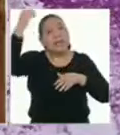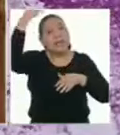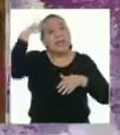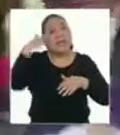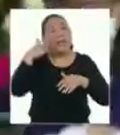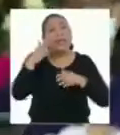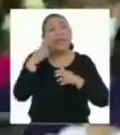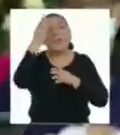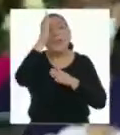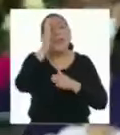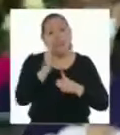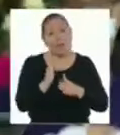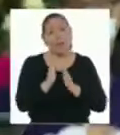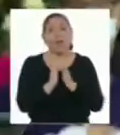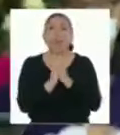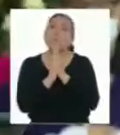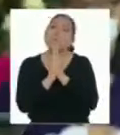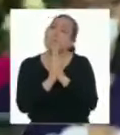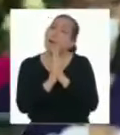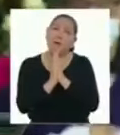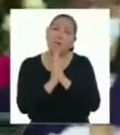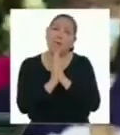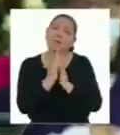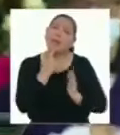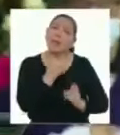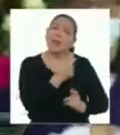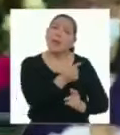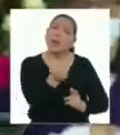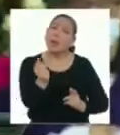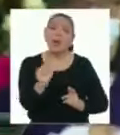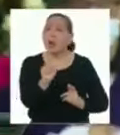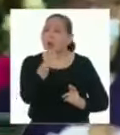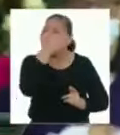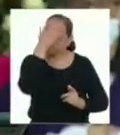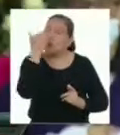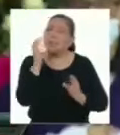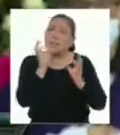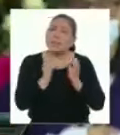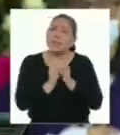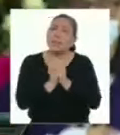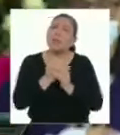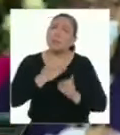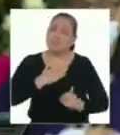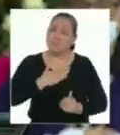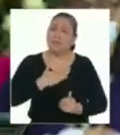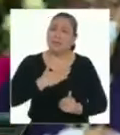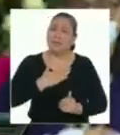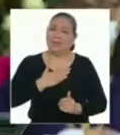divinas. Y por favor, les pido que no se olviden de rezar por mí.